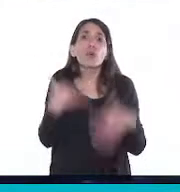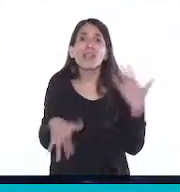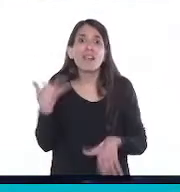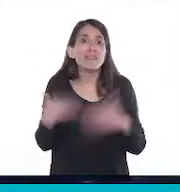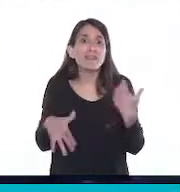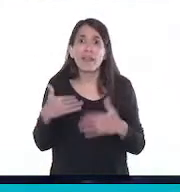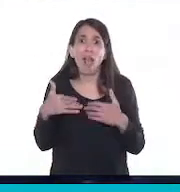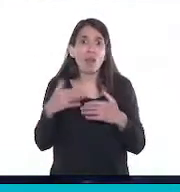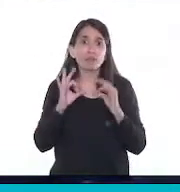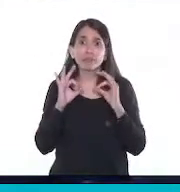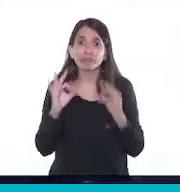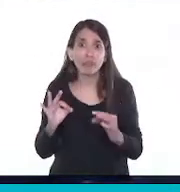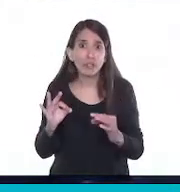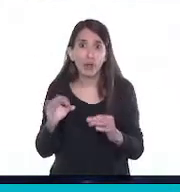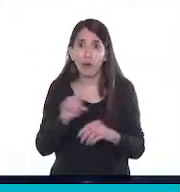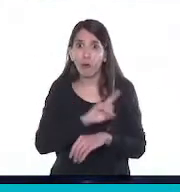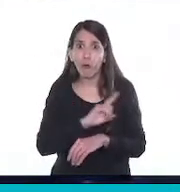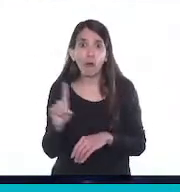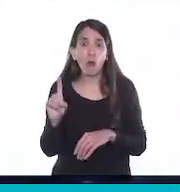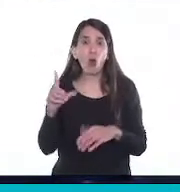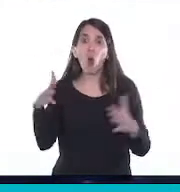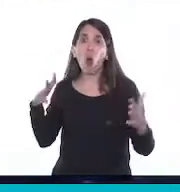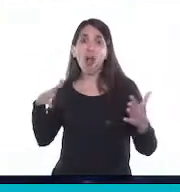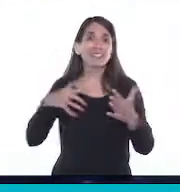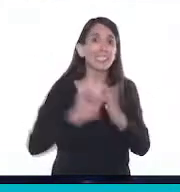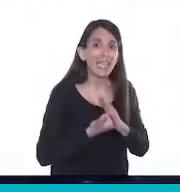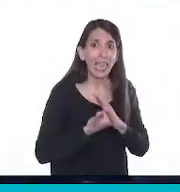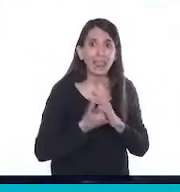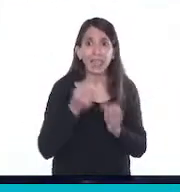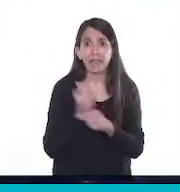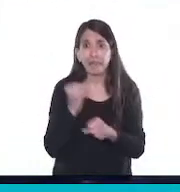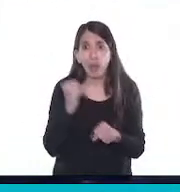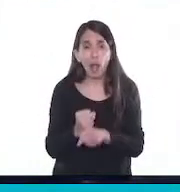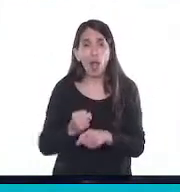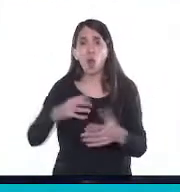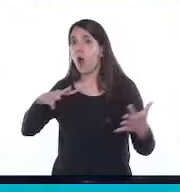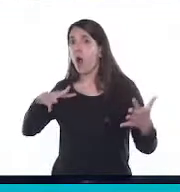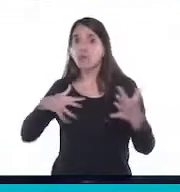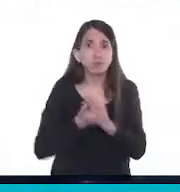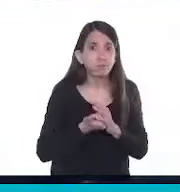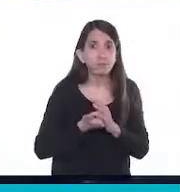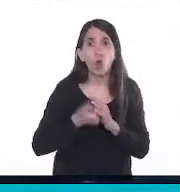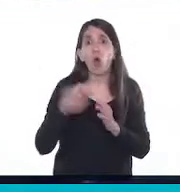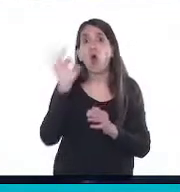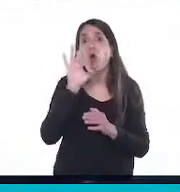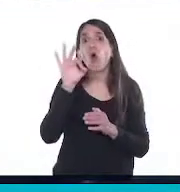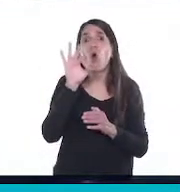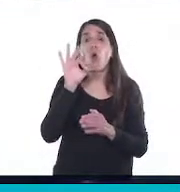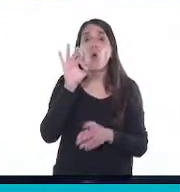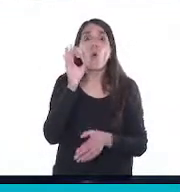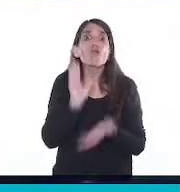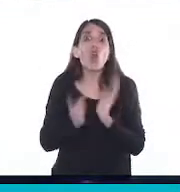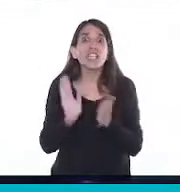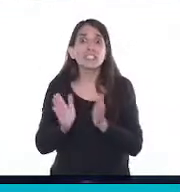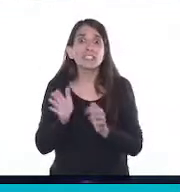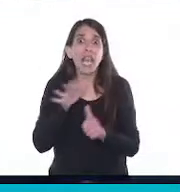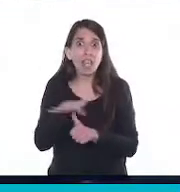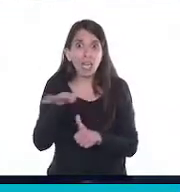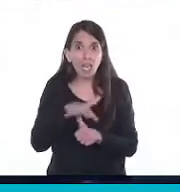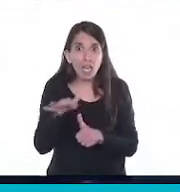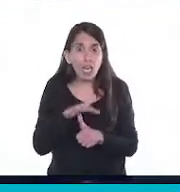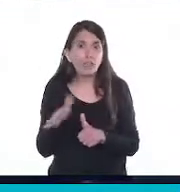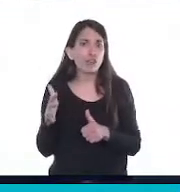accidente de trabajo en un accidente doméstico en una cuestión de violencia de género o directamente no se ha podido llegar